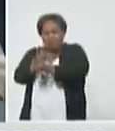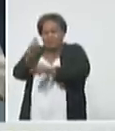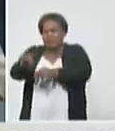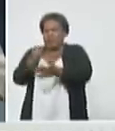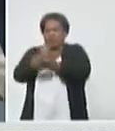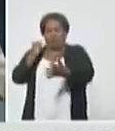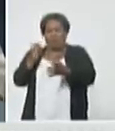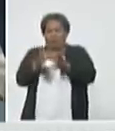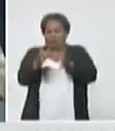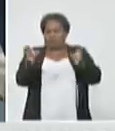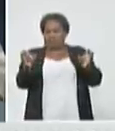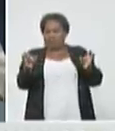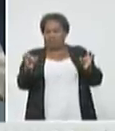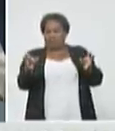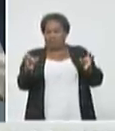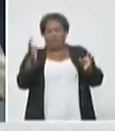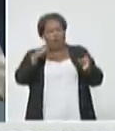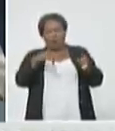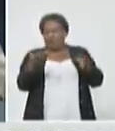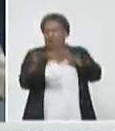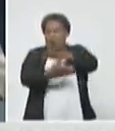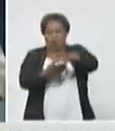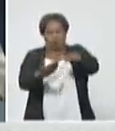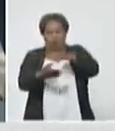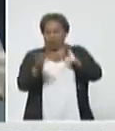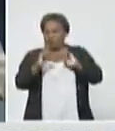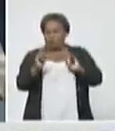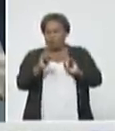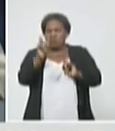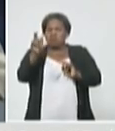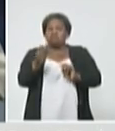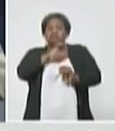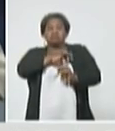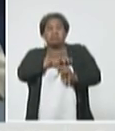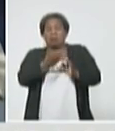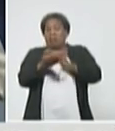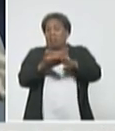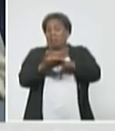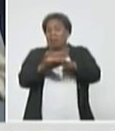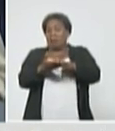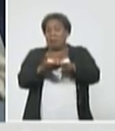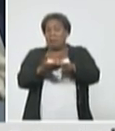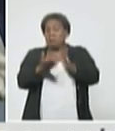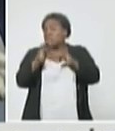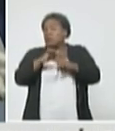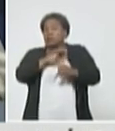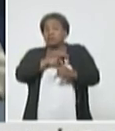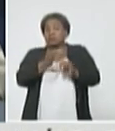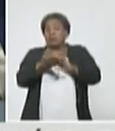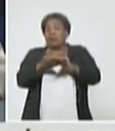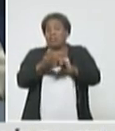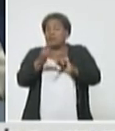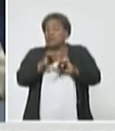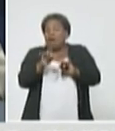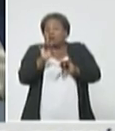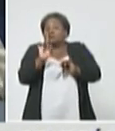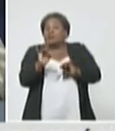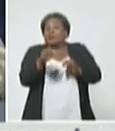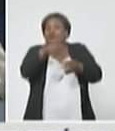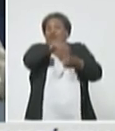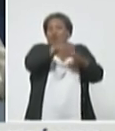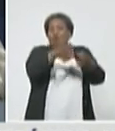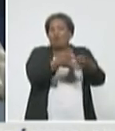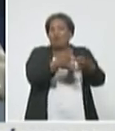necesariamente tiene que tener la enfermedad. Son asintomáticos, porque si no es asintomático, ya es sospechoso. Y por lo